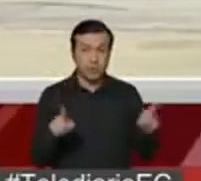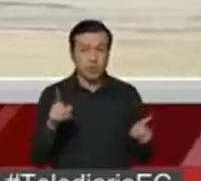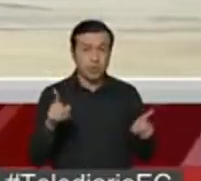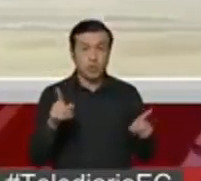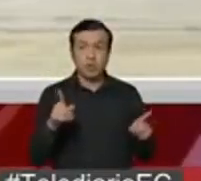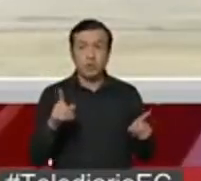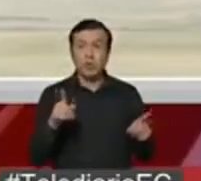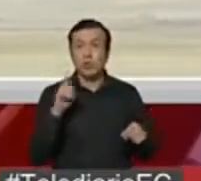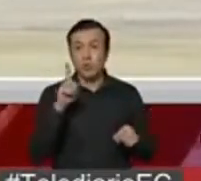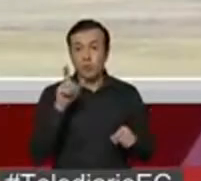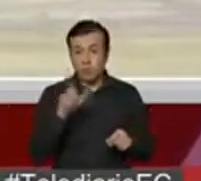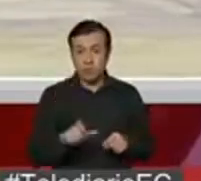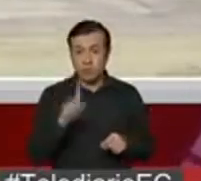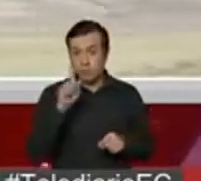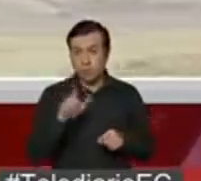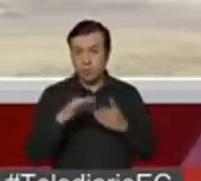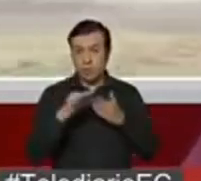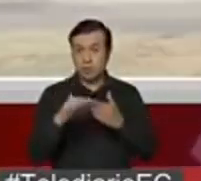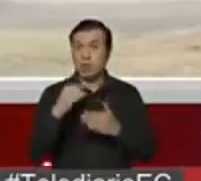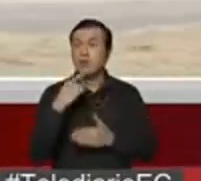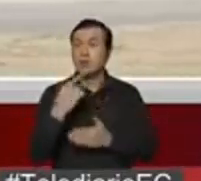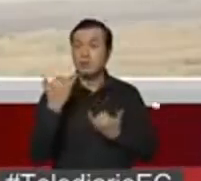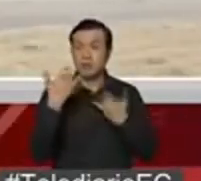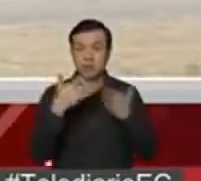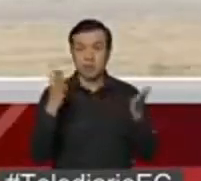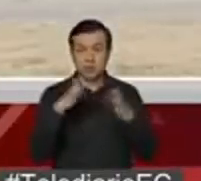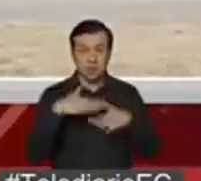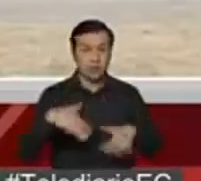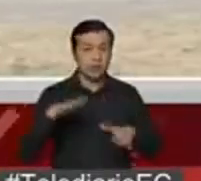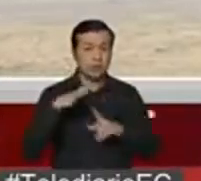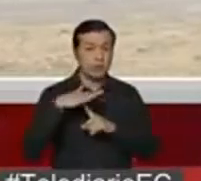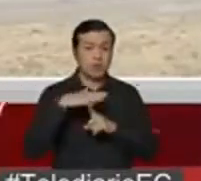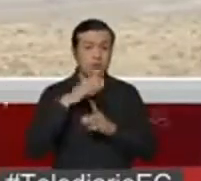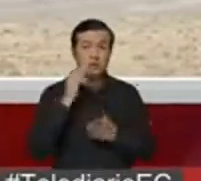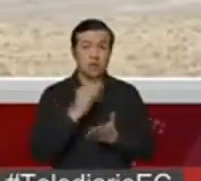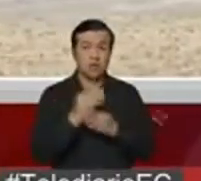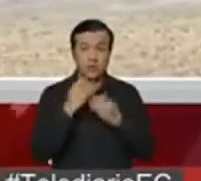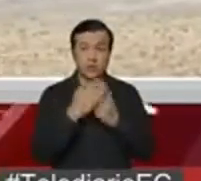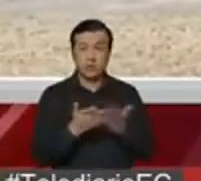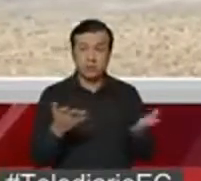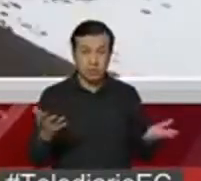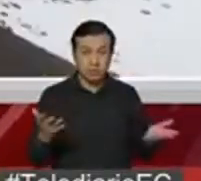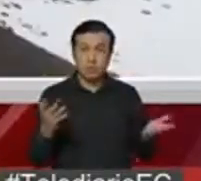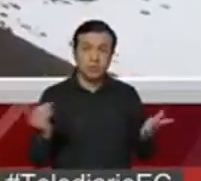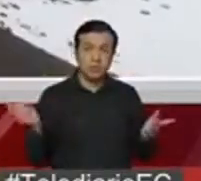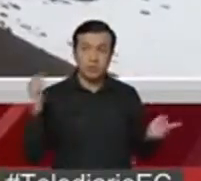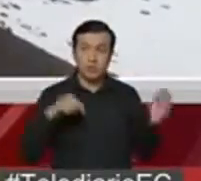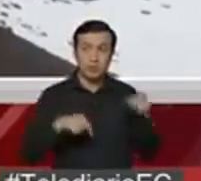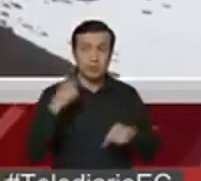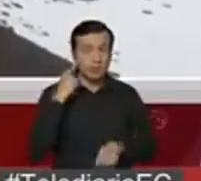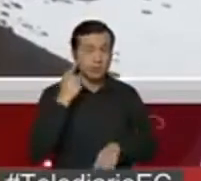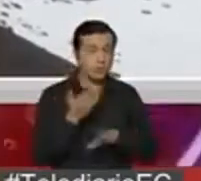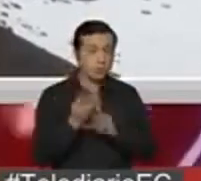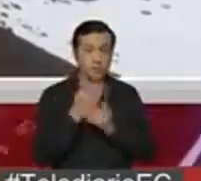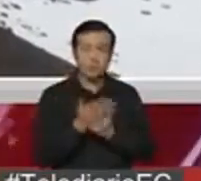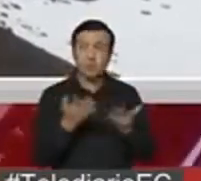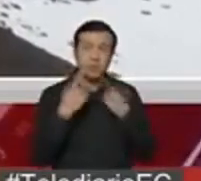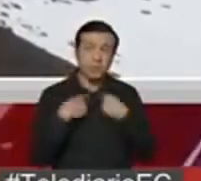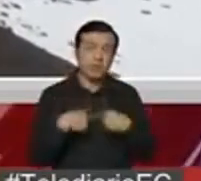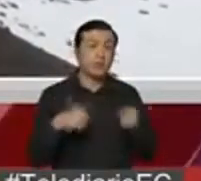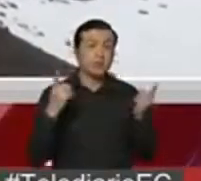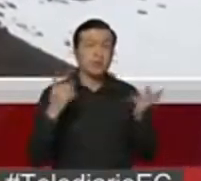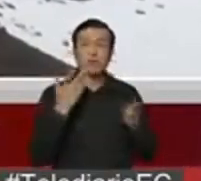entrevista a un guía que ahora que se abrió el Parque Nacional Cotopaxi había ido a ofrecer sus servicios y decía